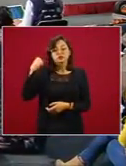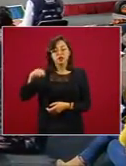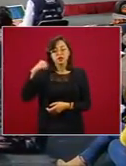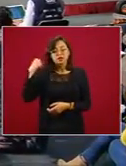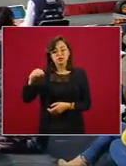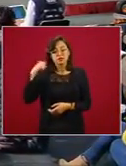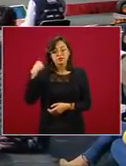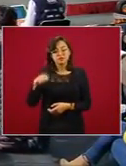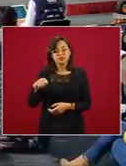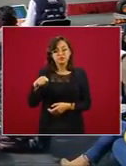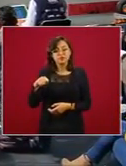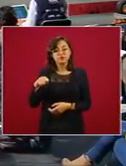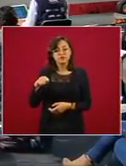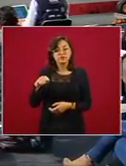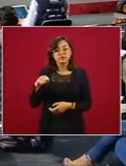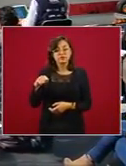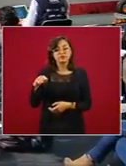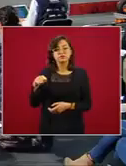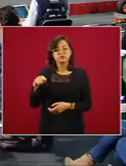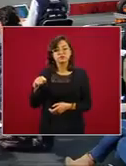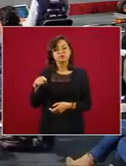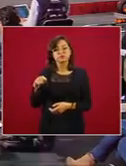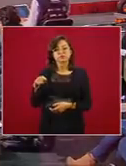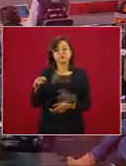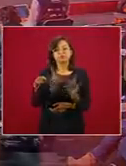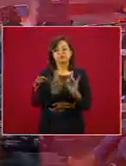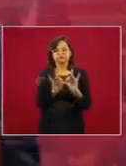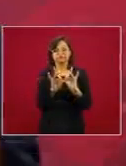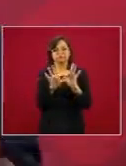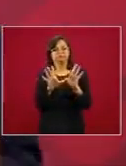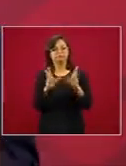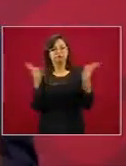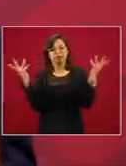sobrepasar y no puede generar presión ante los otros poderes.